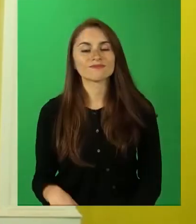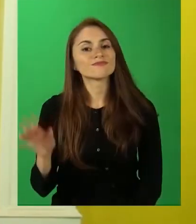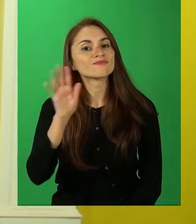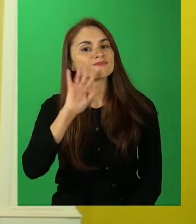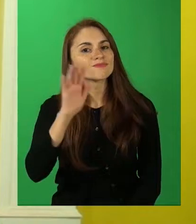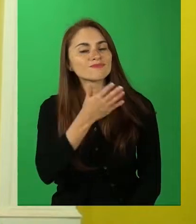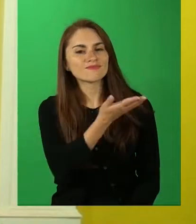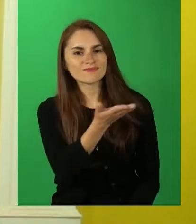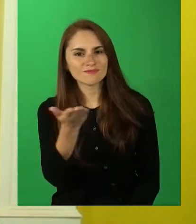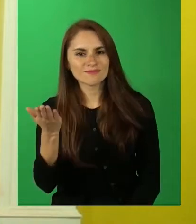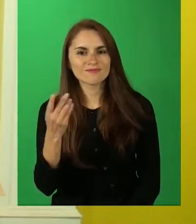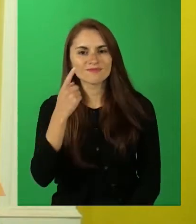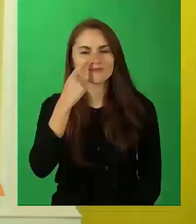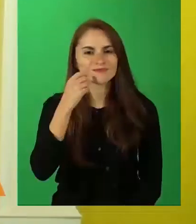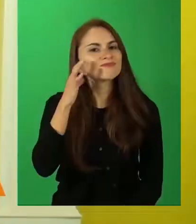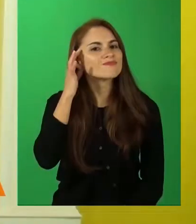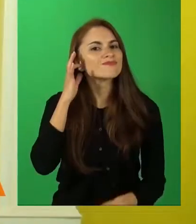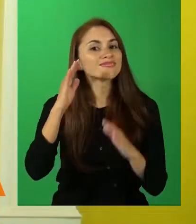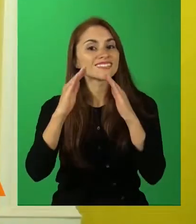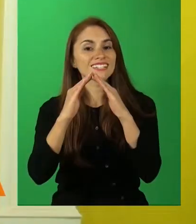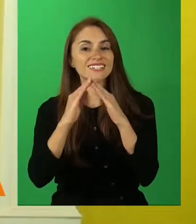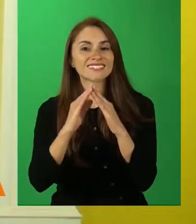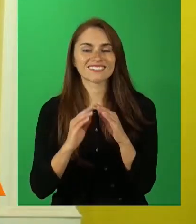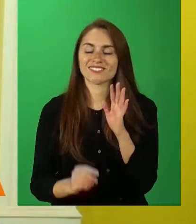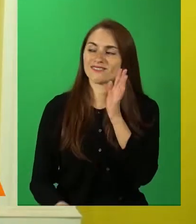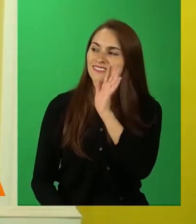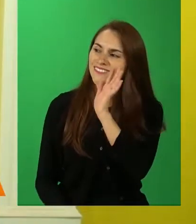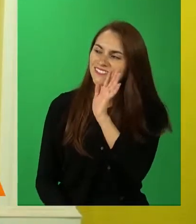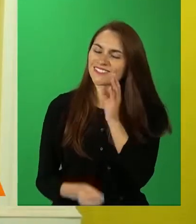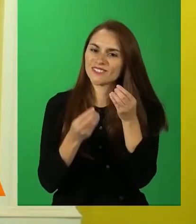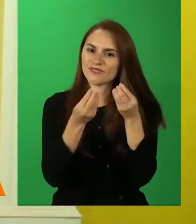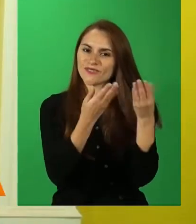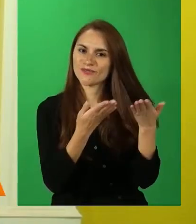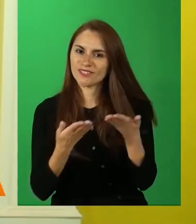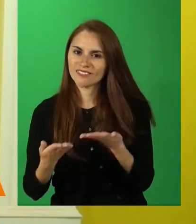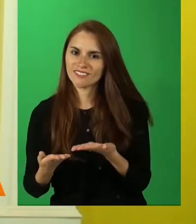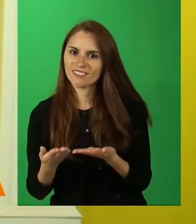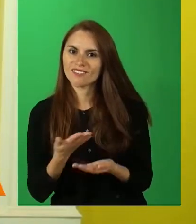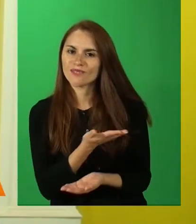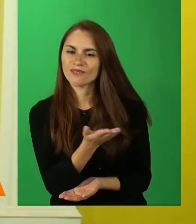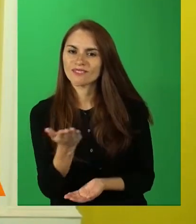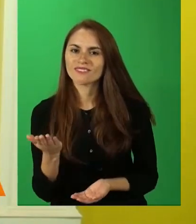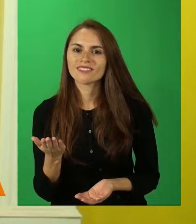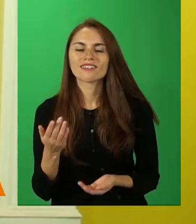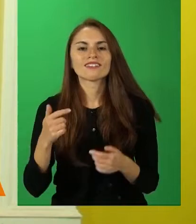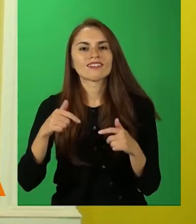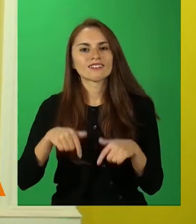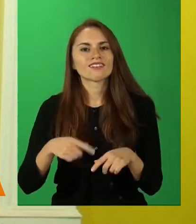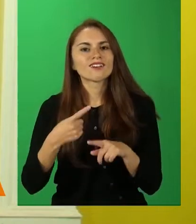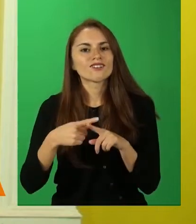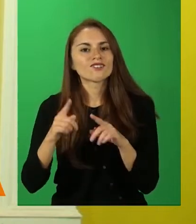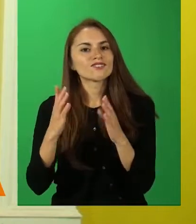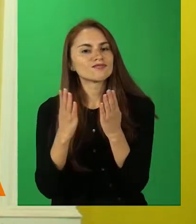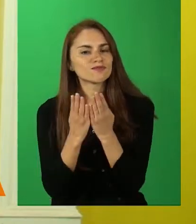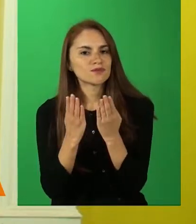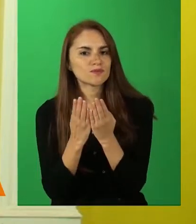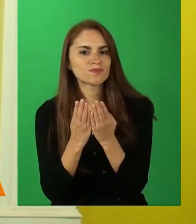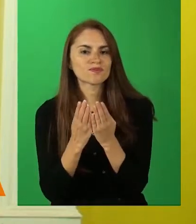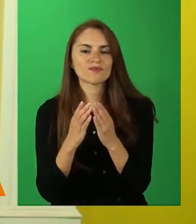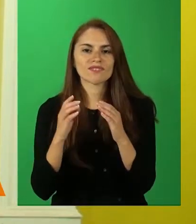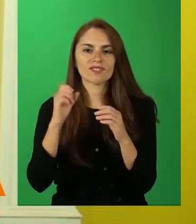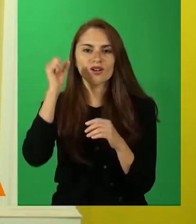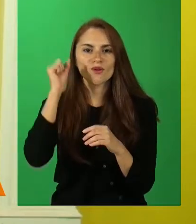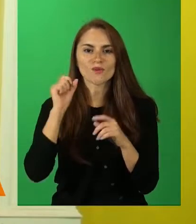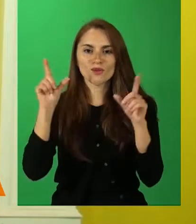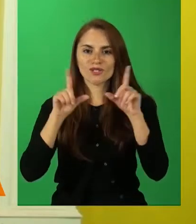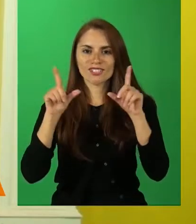Hola a todos y a todas en sus casas. Hola señorita Gema, bienvenida y bienvenidos todos a otro capítulo de Copiapó